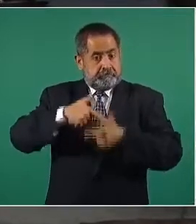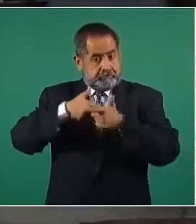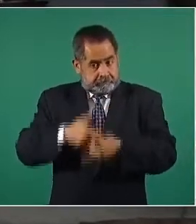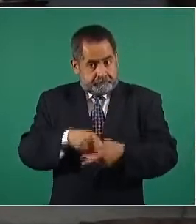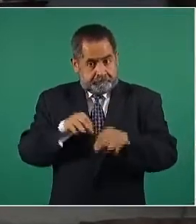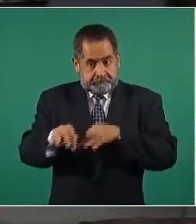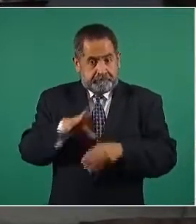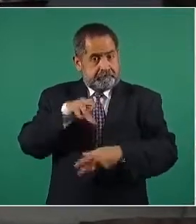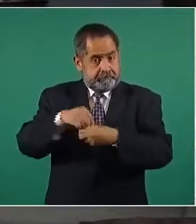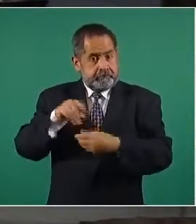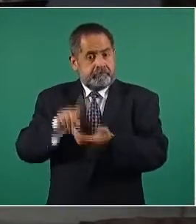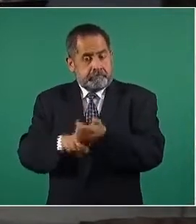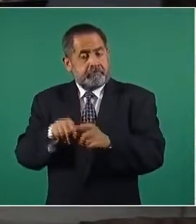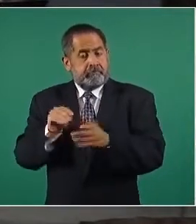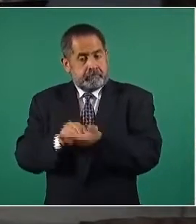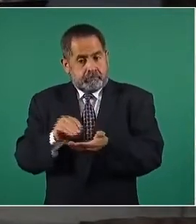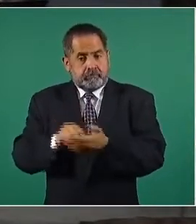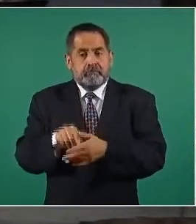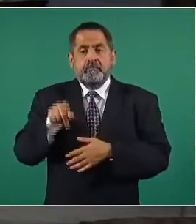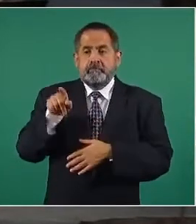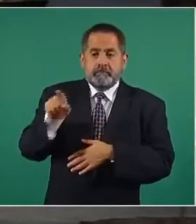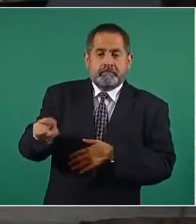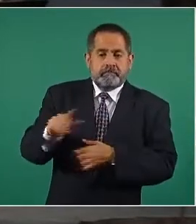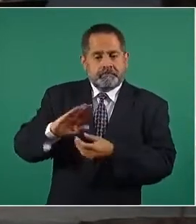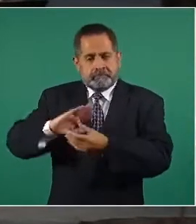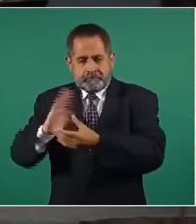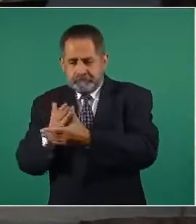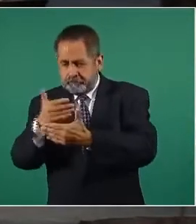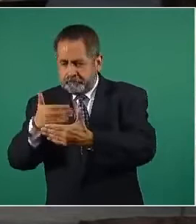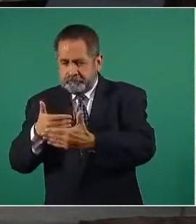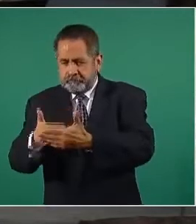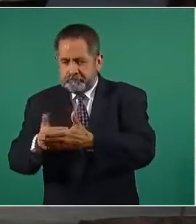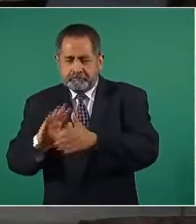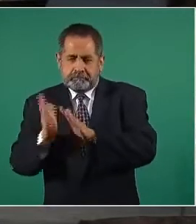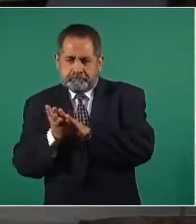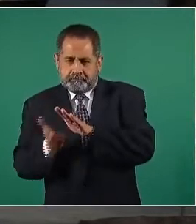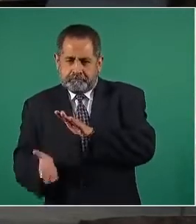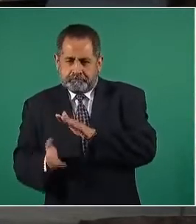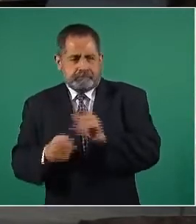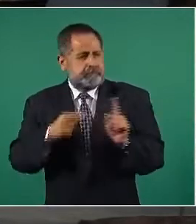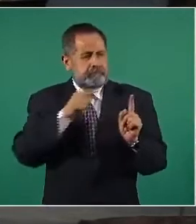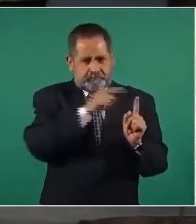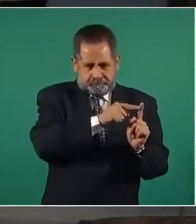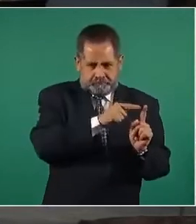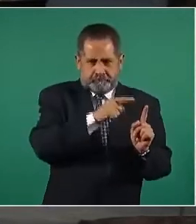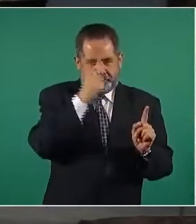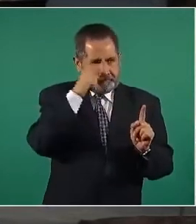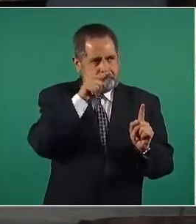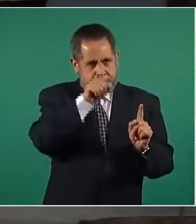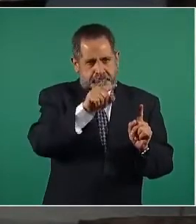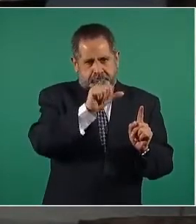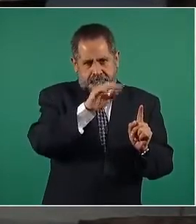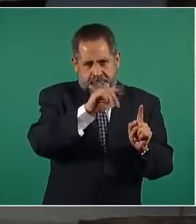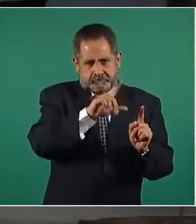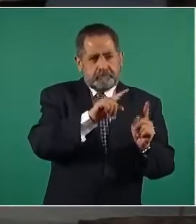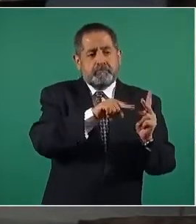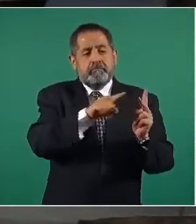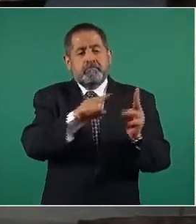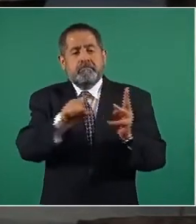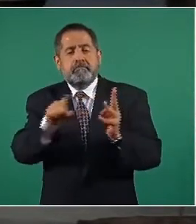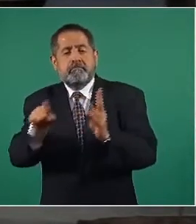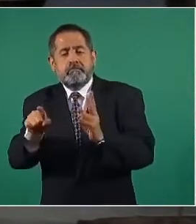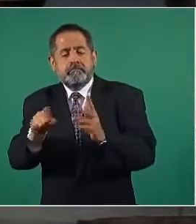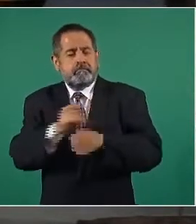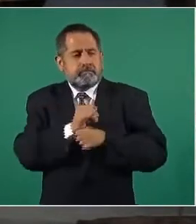de Inteligencia están los archivos del espionaje político, no solo hacia usted, sino hacia todos los políticos, todo el espionaje